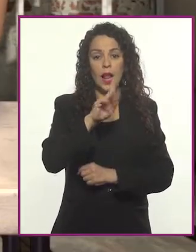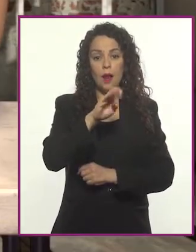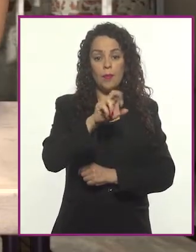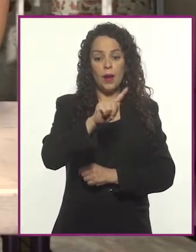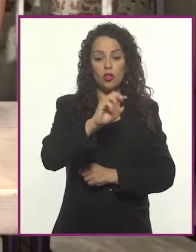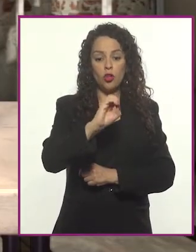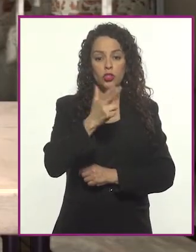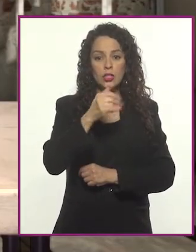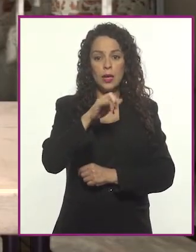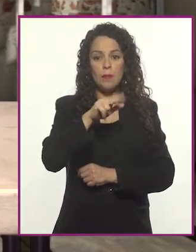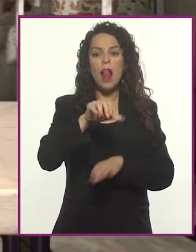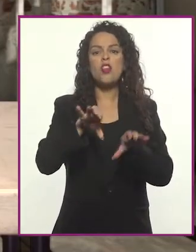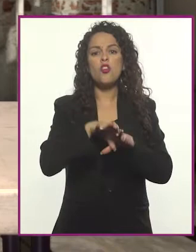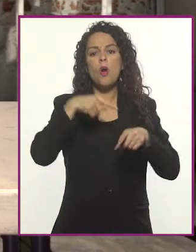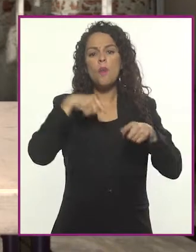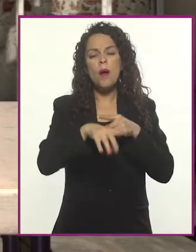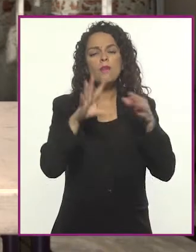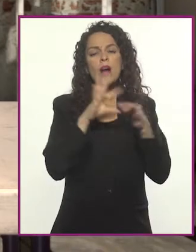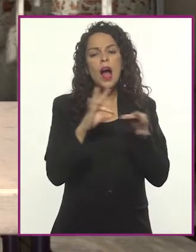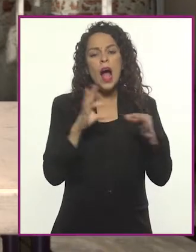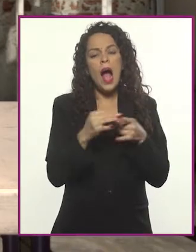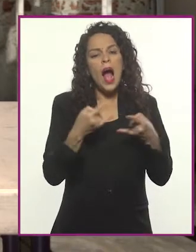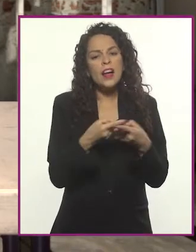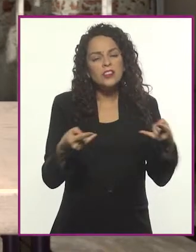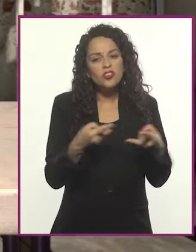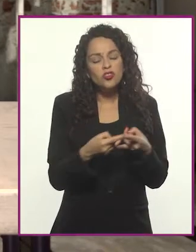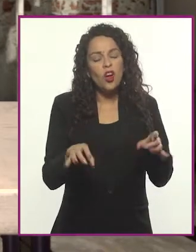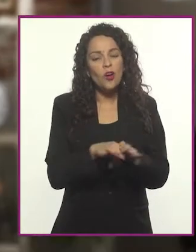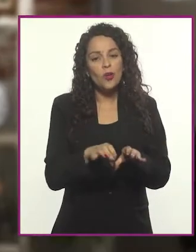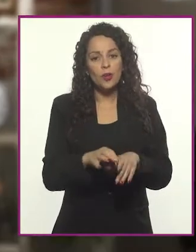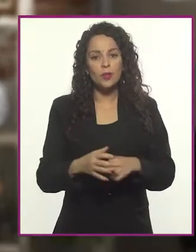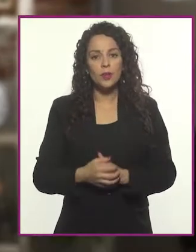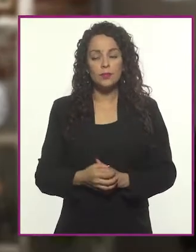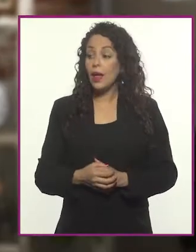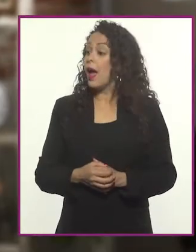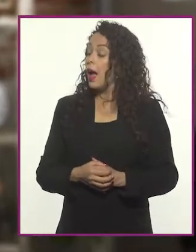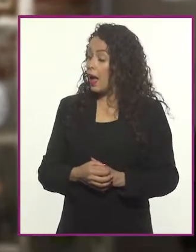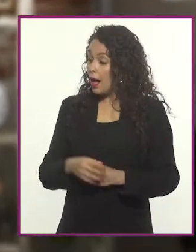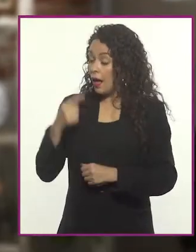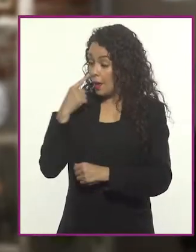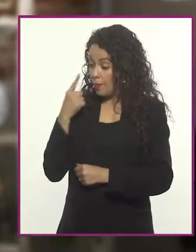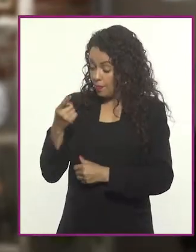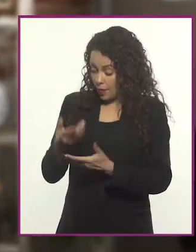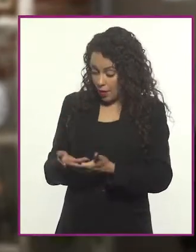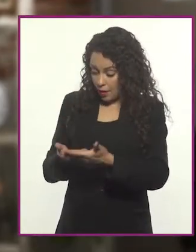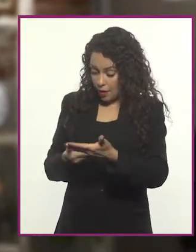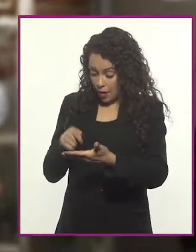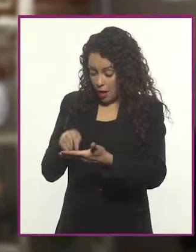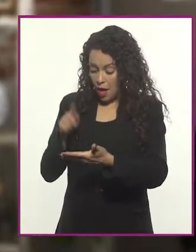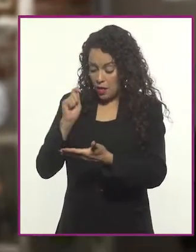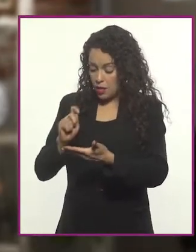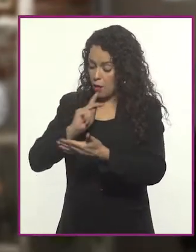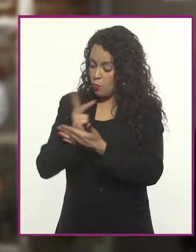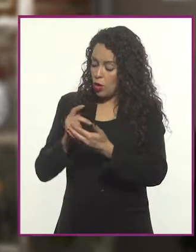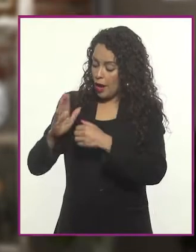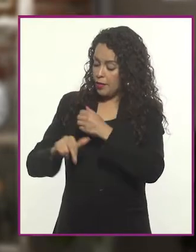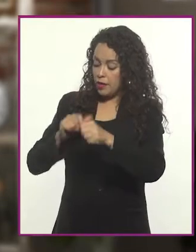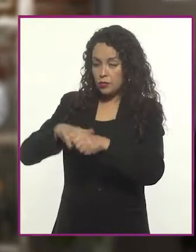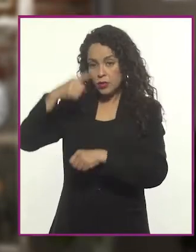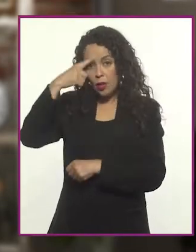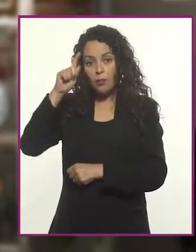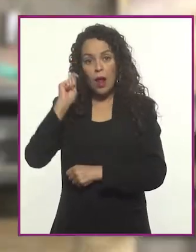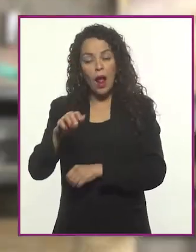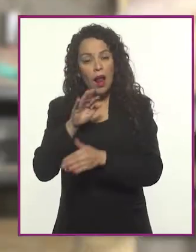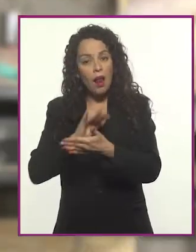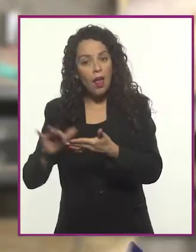a escribir historias. Ah, mira, Es una publicación del Programa Nacional de Salas de